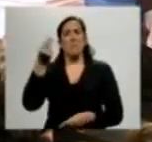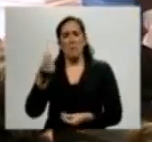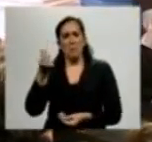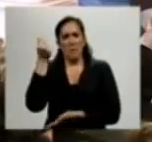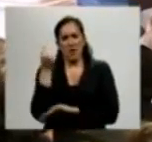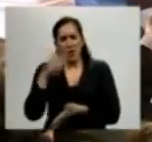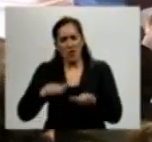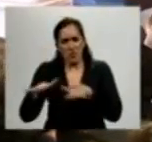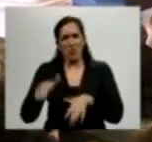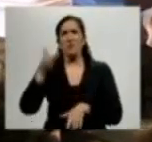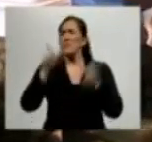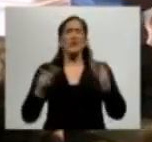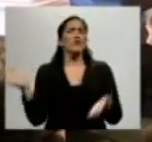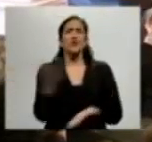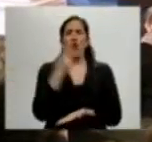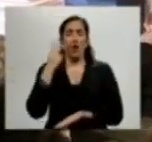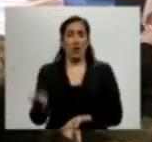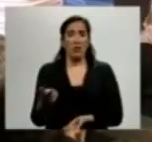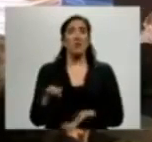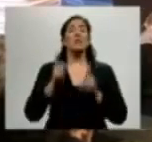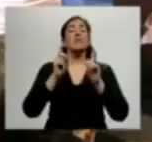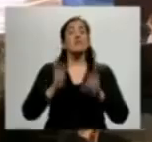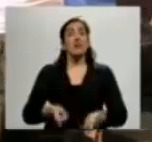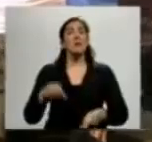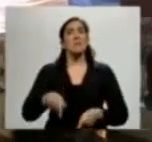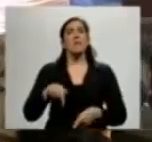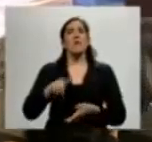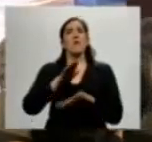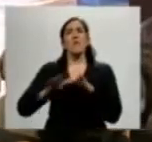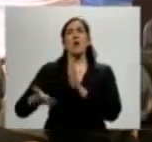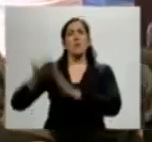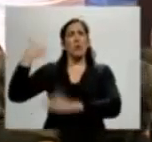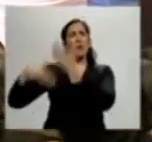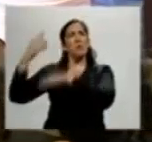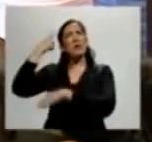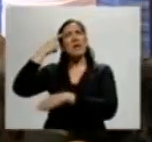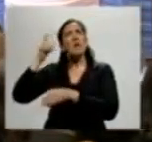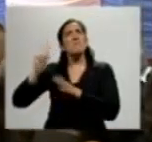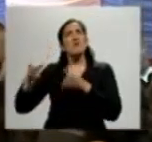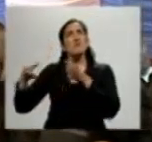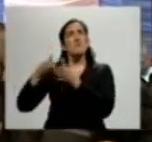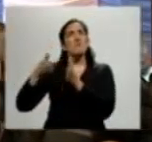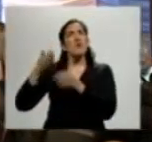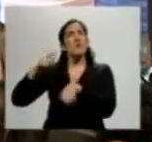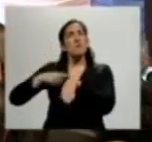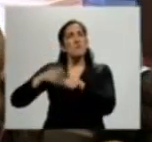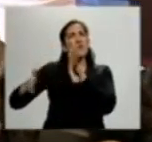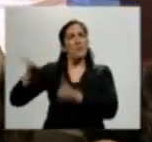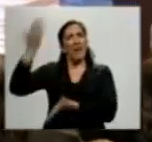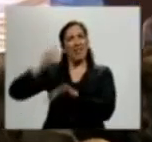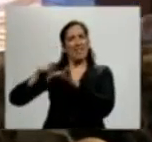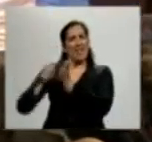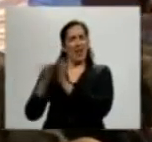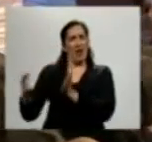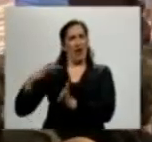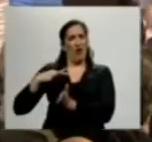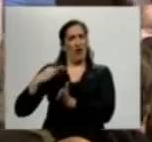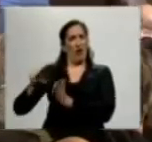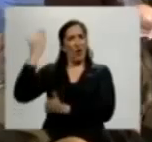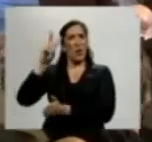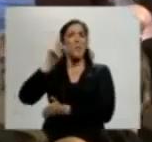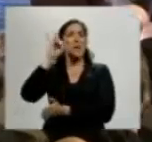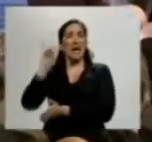derechos colectivos. Al ser forjados también por el liberalismo, no se olviden que fundamentalmente este fue un código, el de Vélez